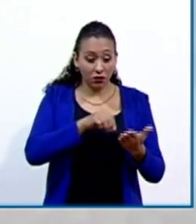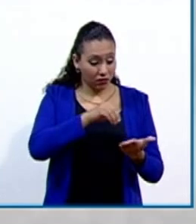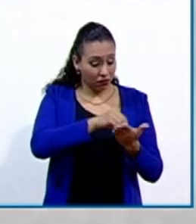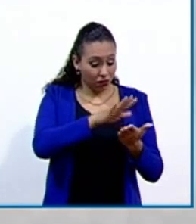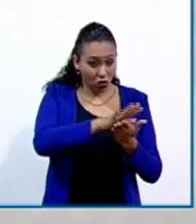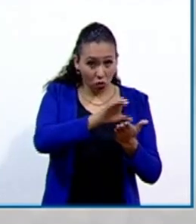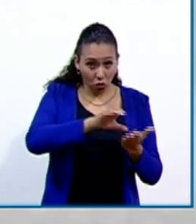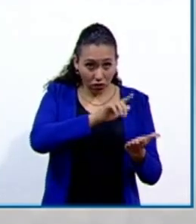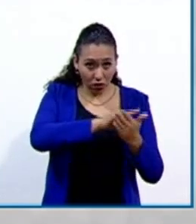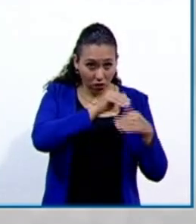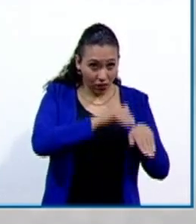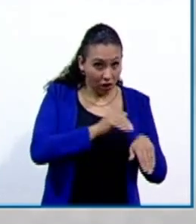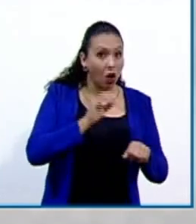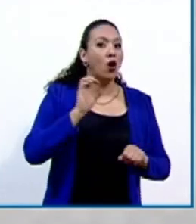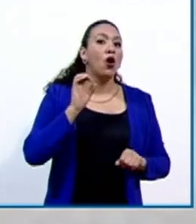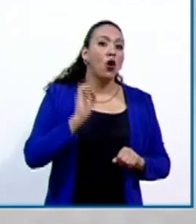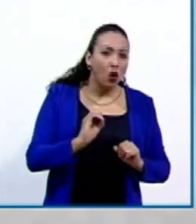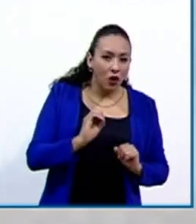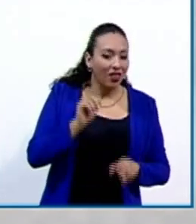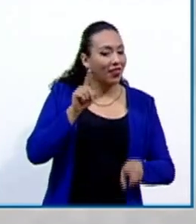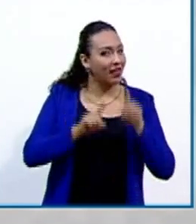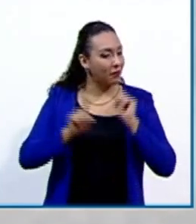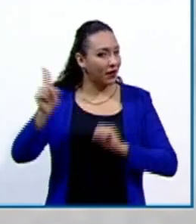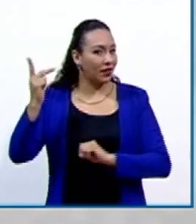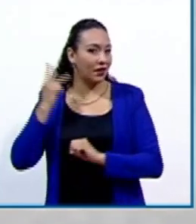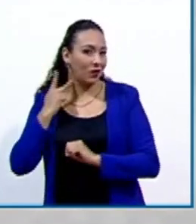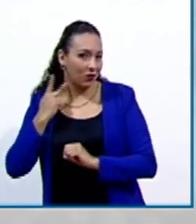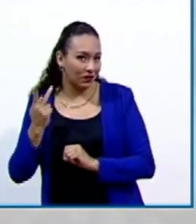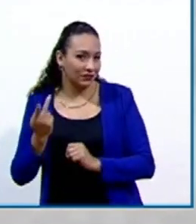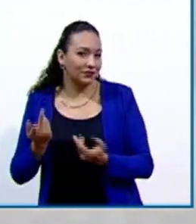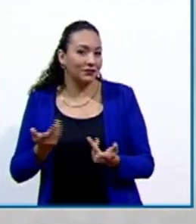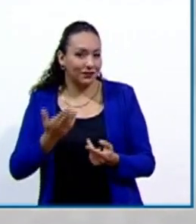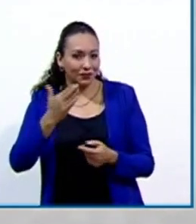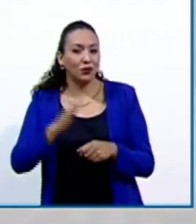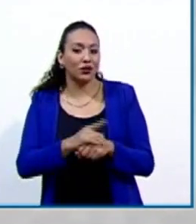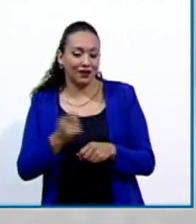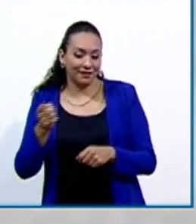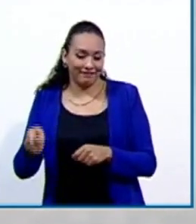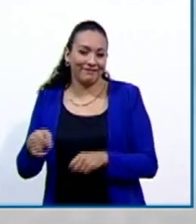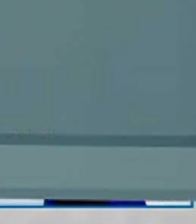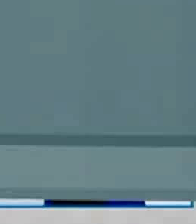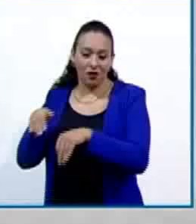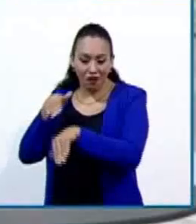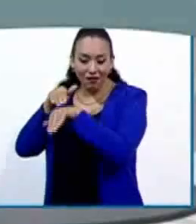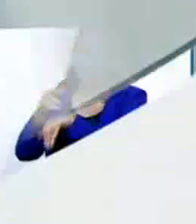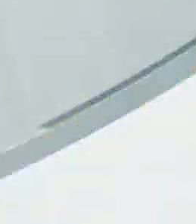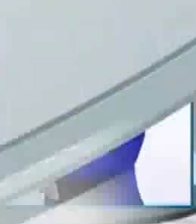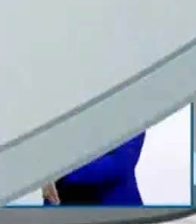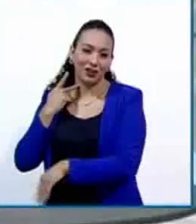estrecha, debido a este desafortunado diseño de nombramiento.